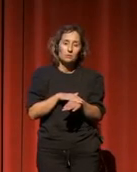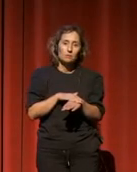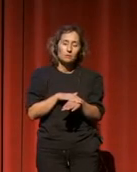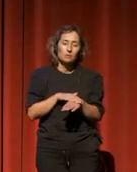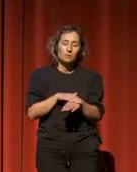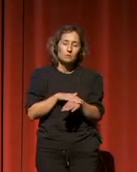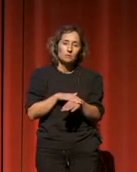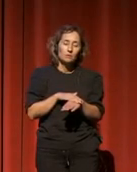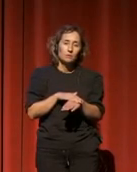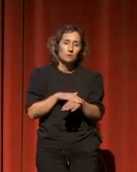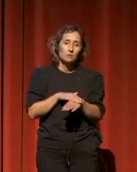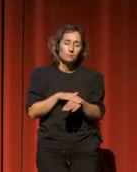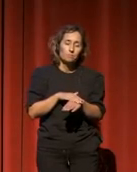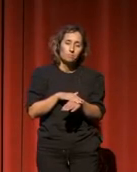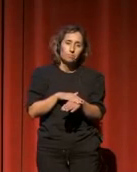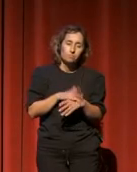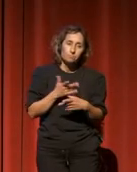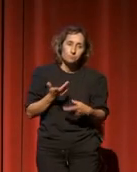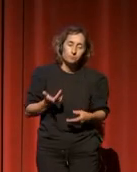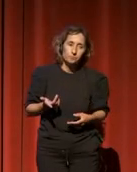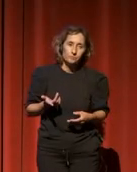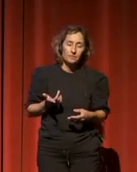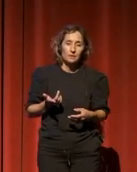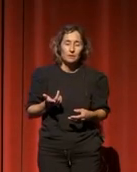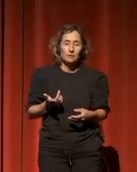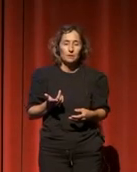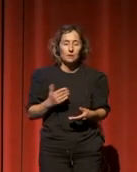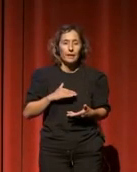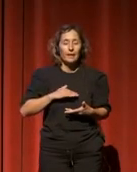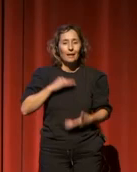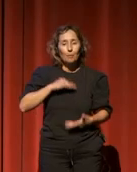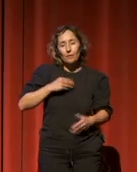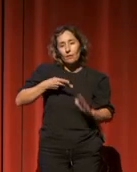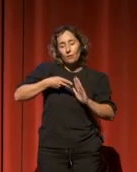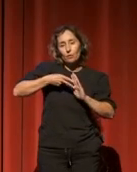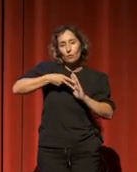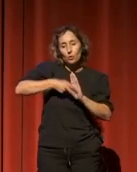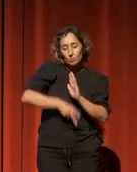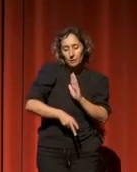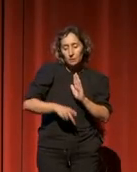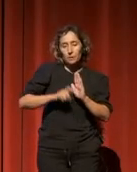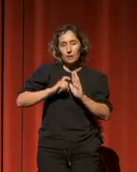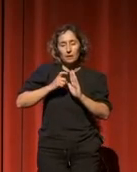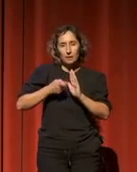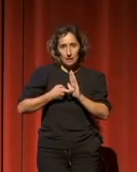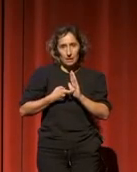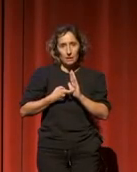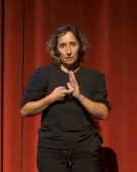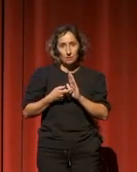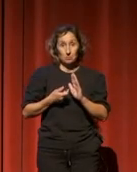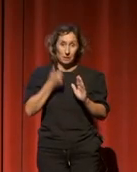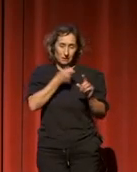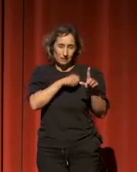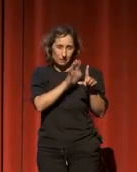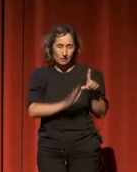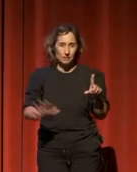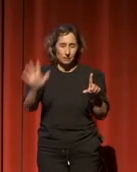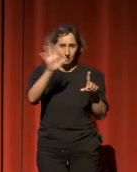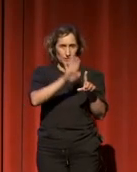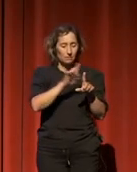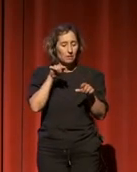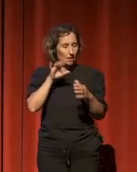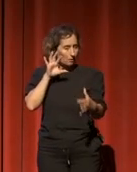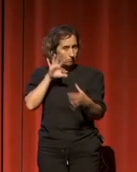los digamos a la capacidad normativa eh ilegal sobre todo a nivel Estatal que tiene que ver en este